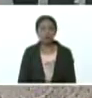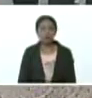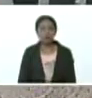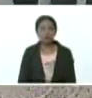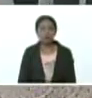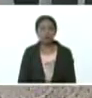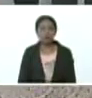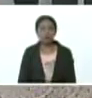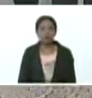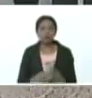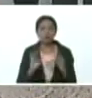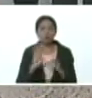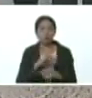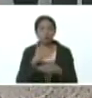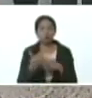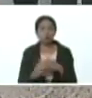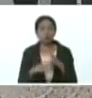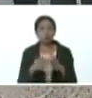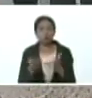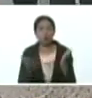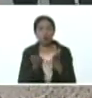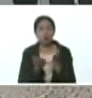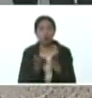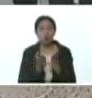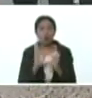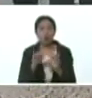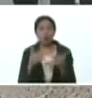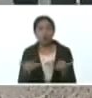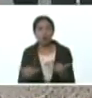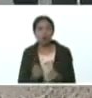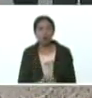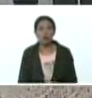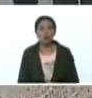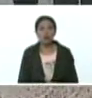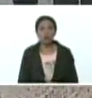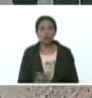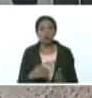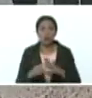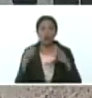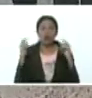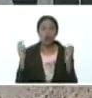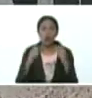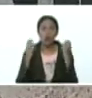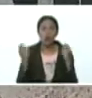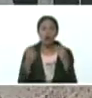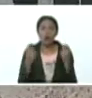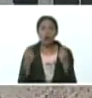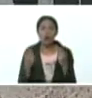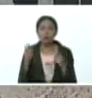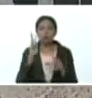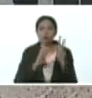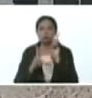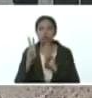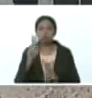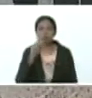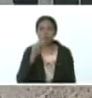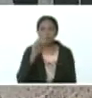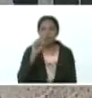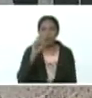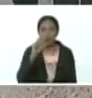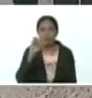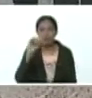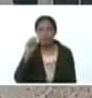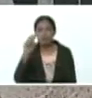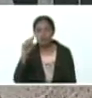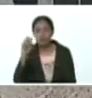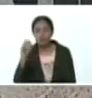Todo el plan para en las escuelas ahora. Vamos a la jornada de desparasitación de todos los niños y